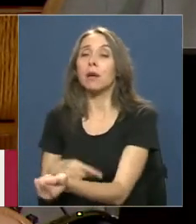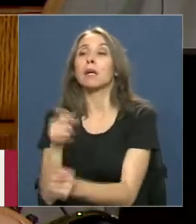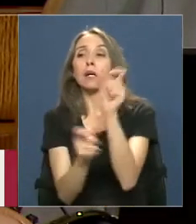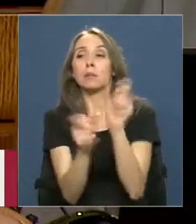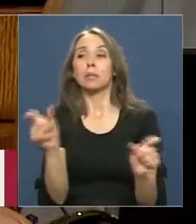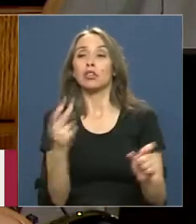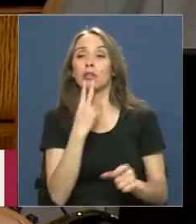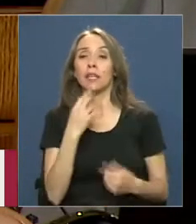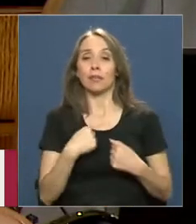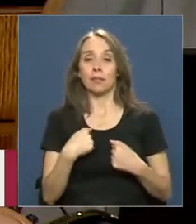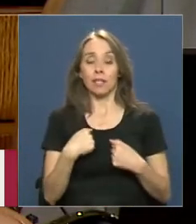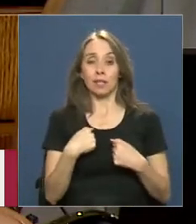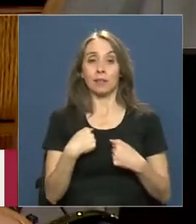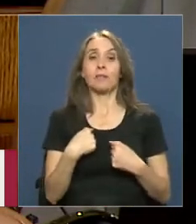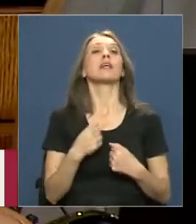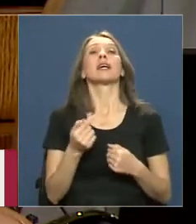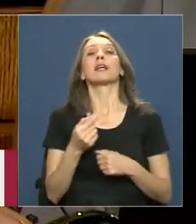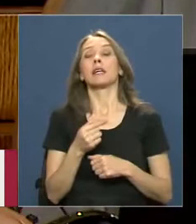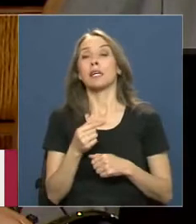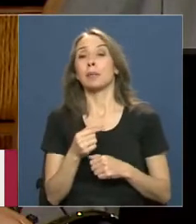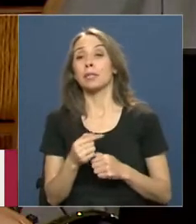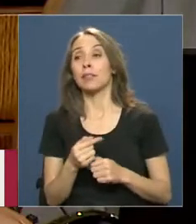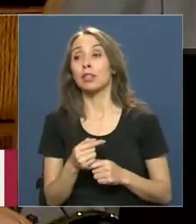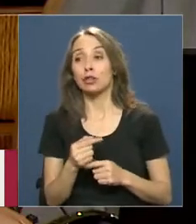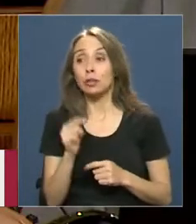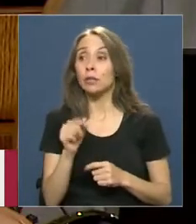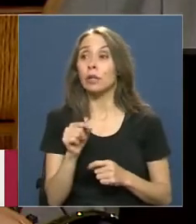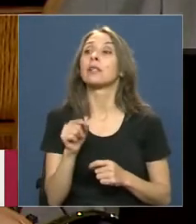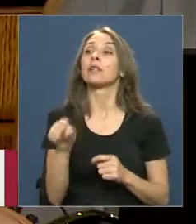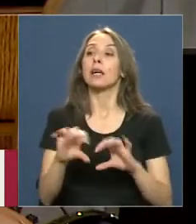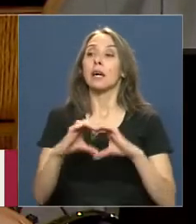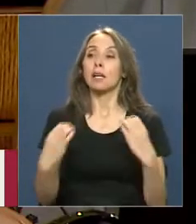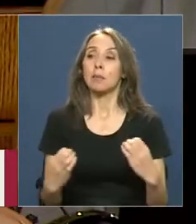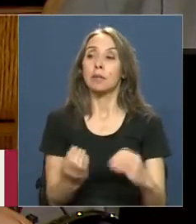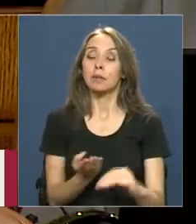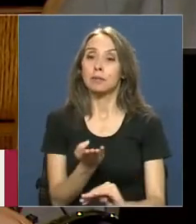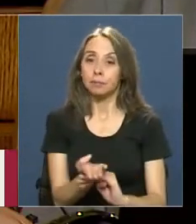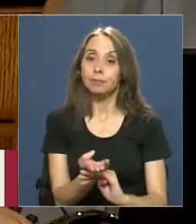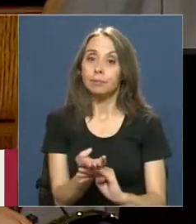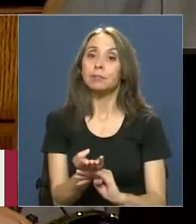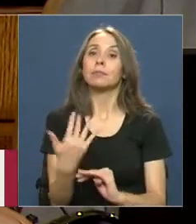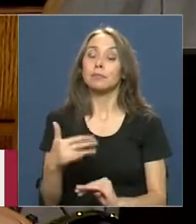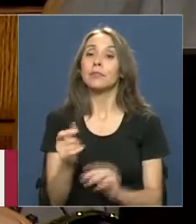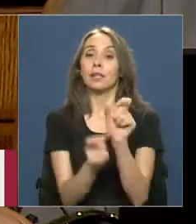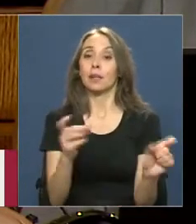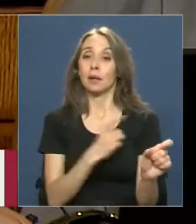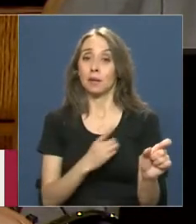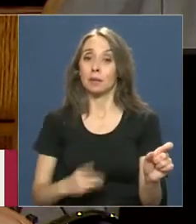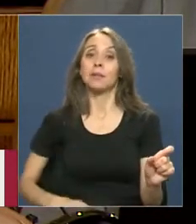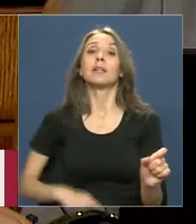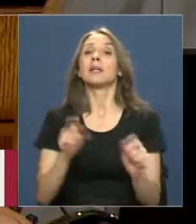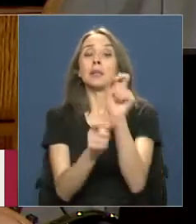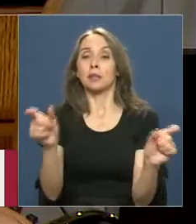que la padece, y que requerimos desde esta Cámara dar una señal importante para que el país pueda tomar